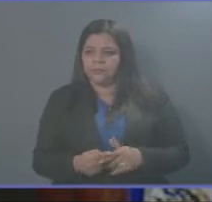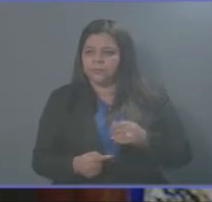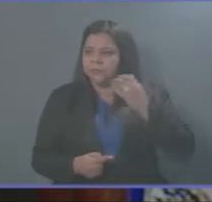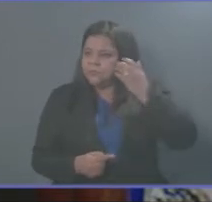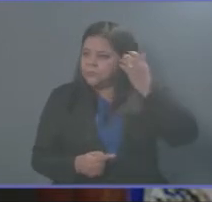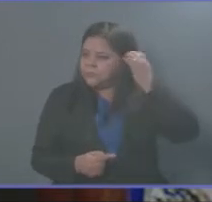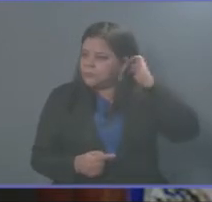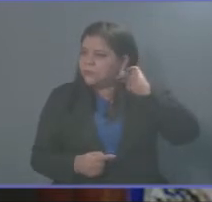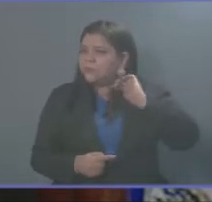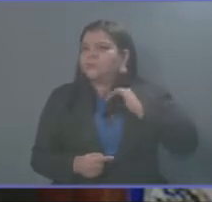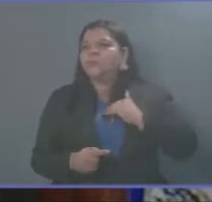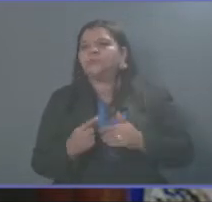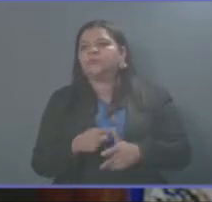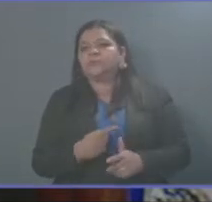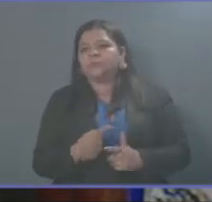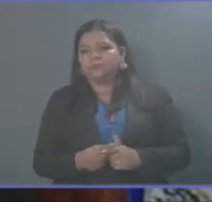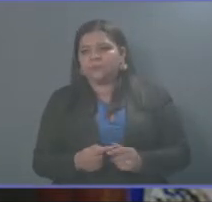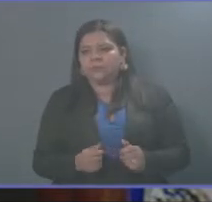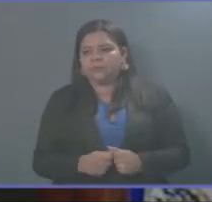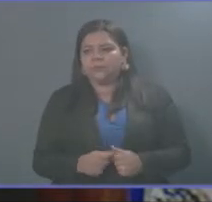para parques acuáticos.